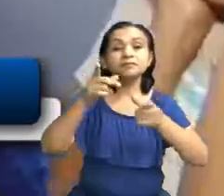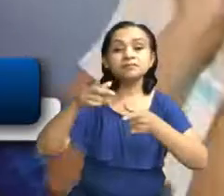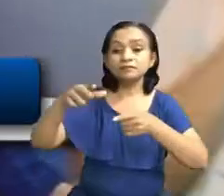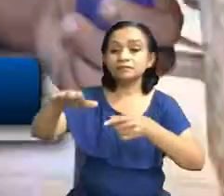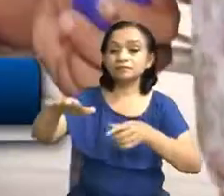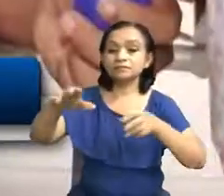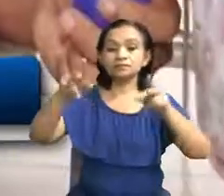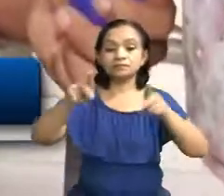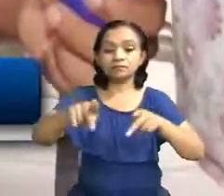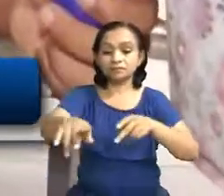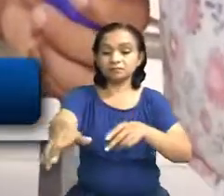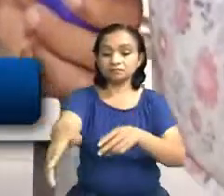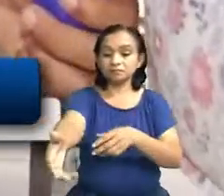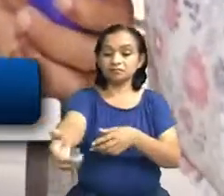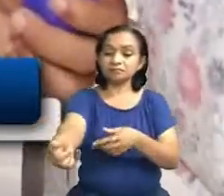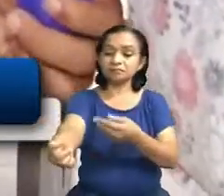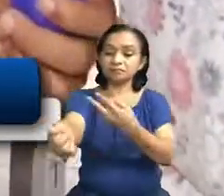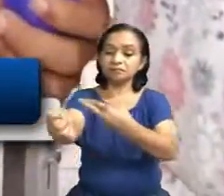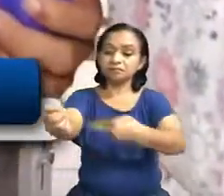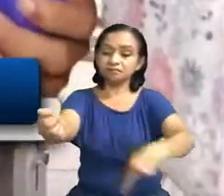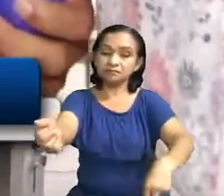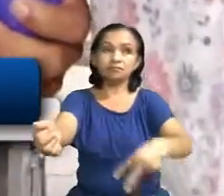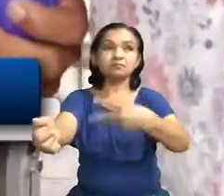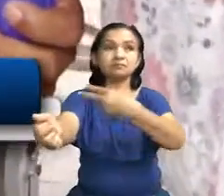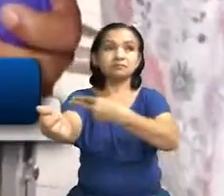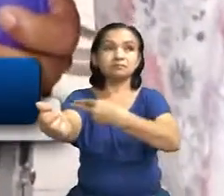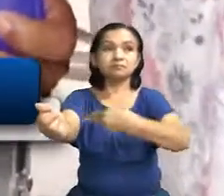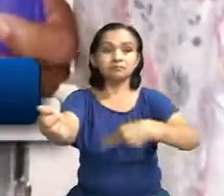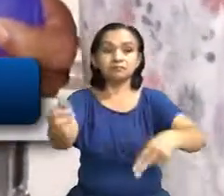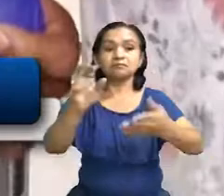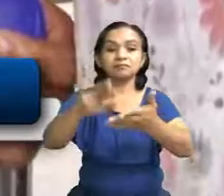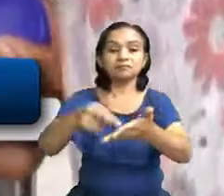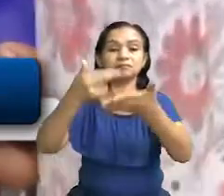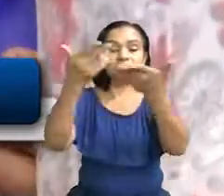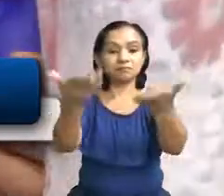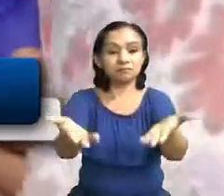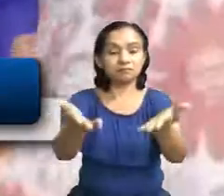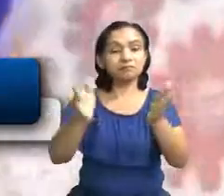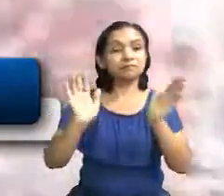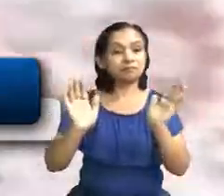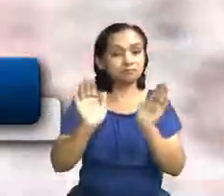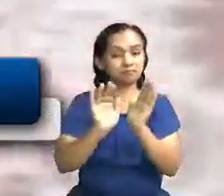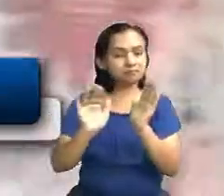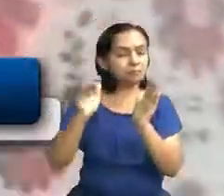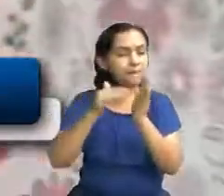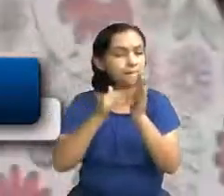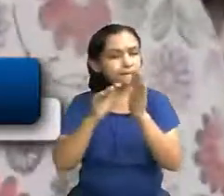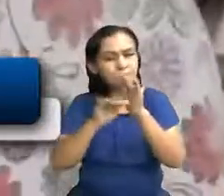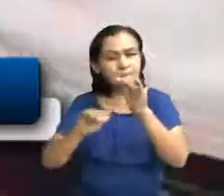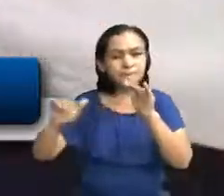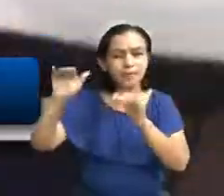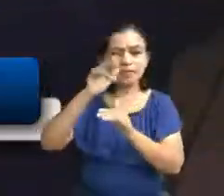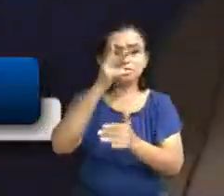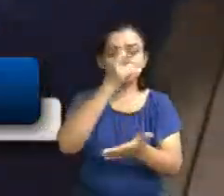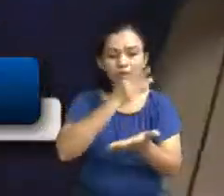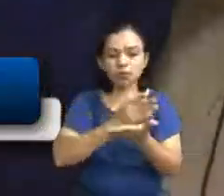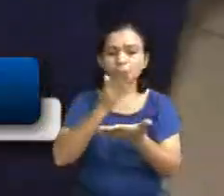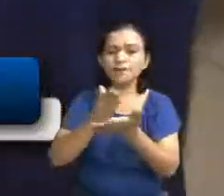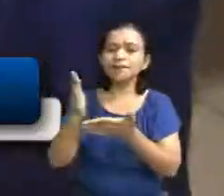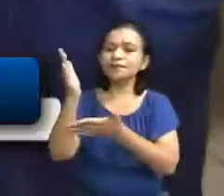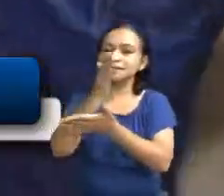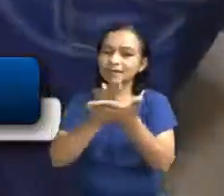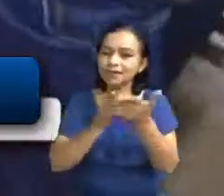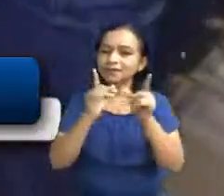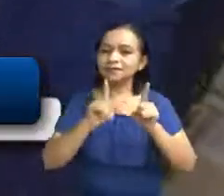Ya tenemos bastante, ya como dije ahorita, ya tenemos más de casi 3.000 sitios de colecta o algunos lo visitamos dos veces, ¿verdad?, en esta